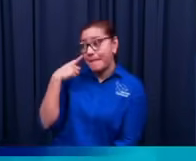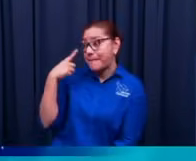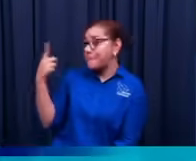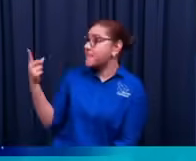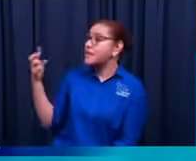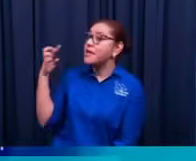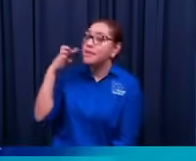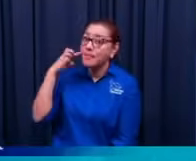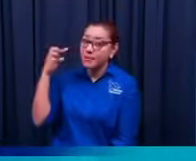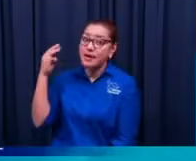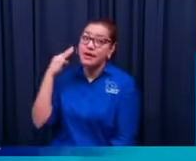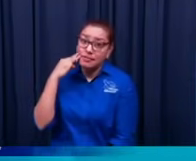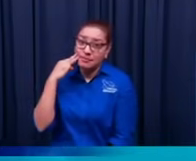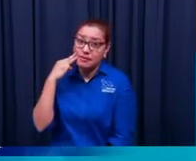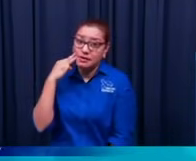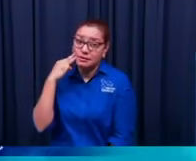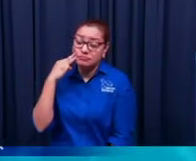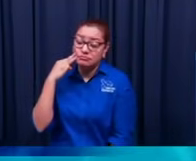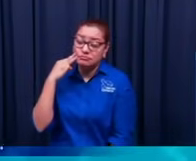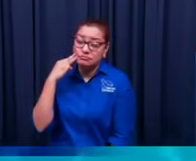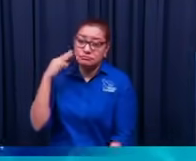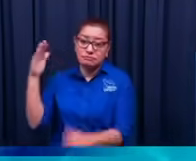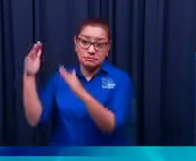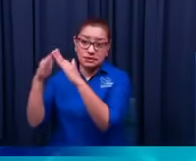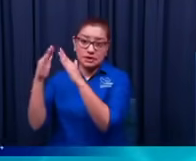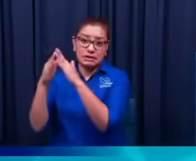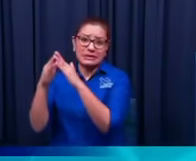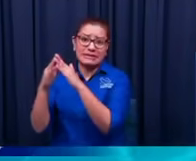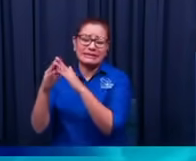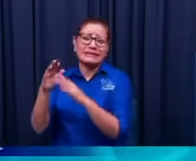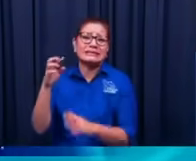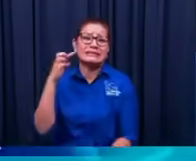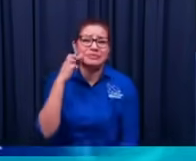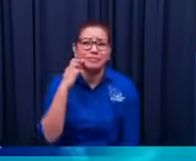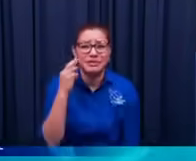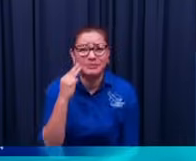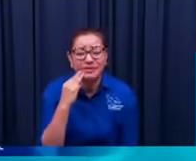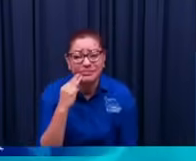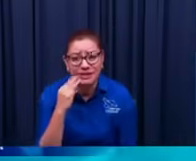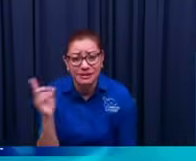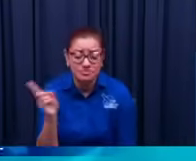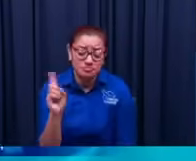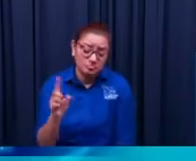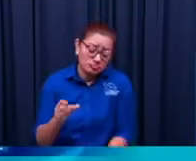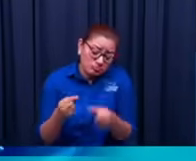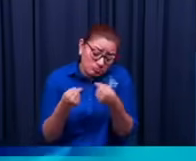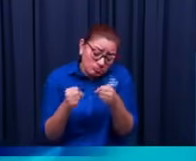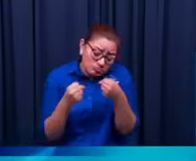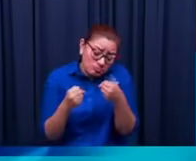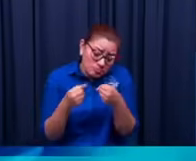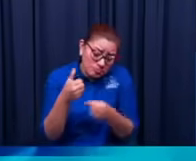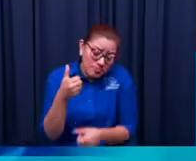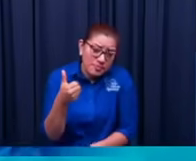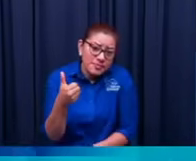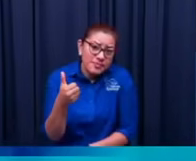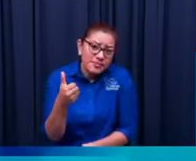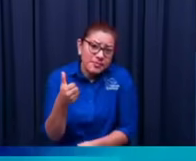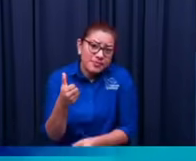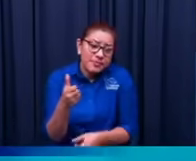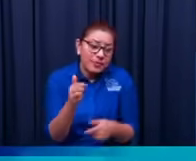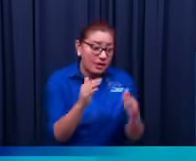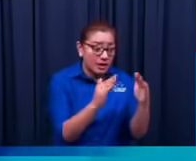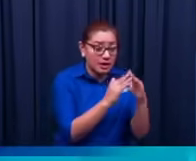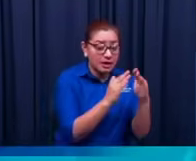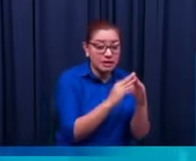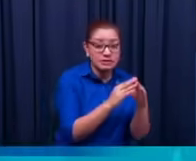Exacto, viste a tus papás. Y si tus papás no lo estaban haciendo bien, ¿cómo estará tu casa?